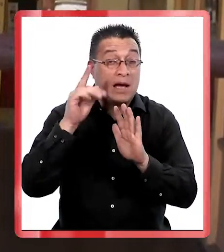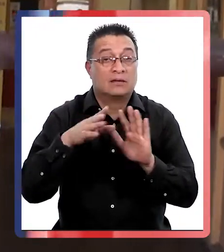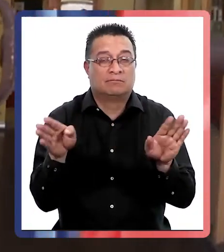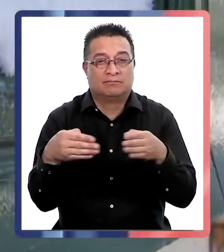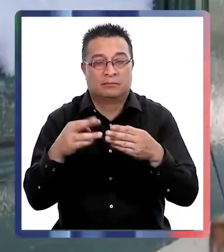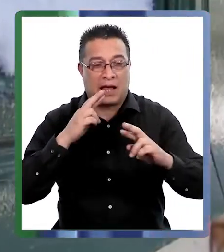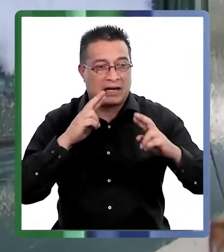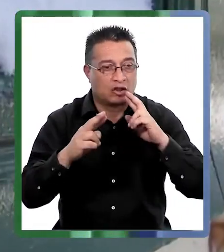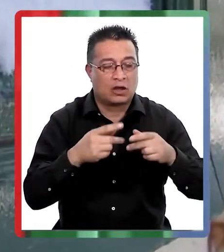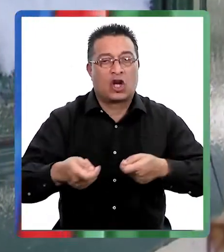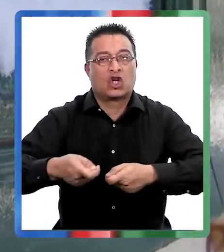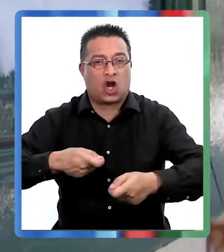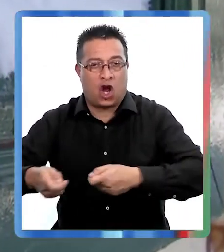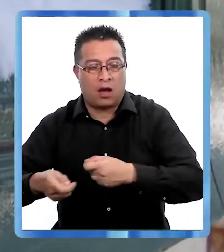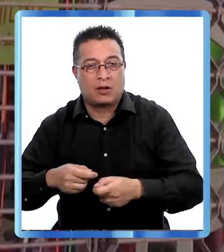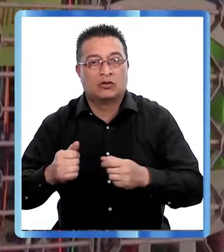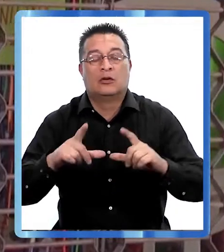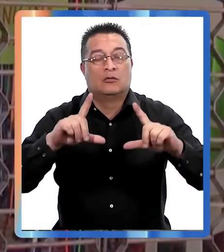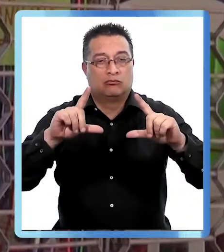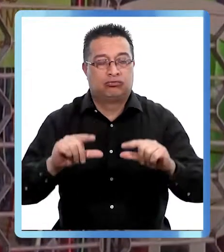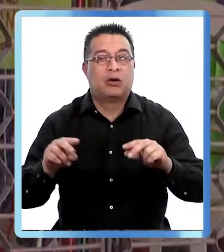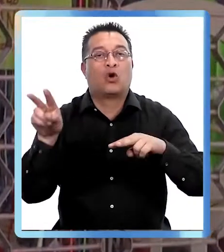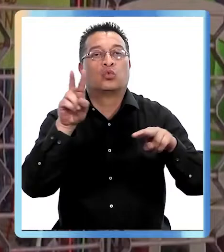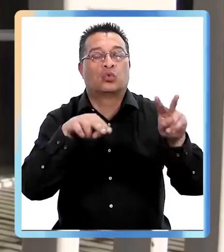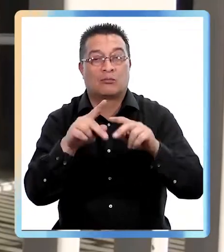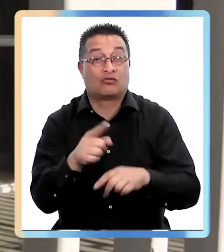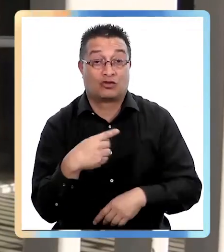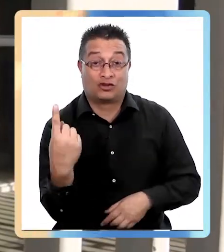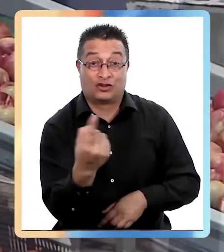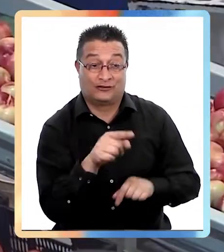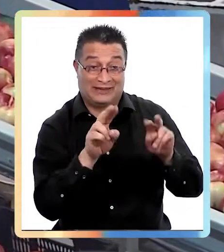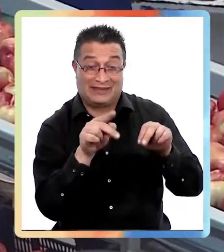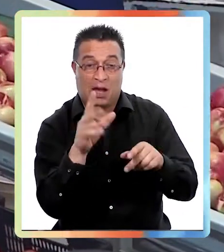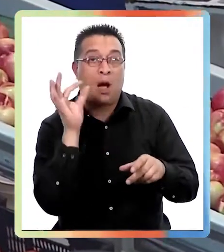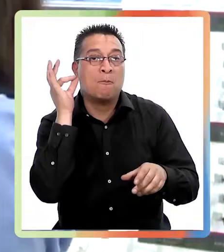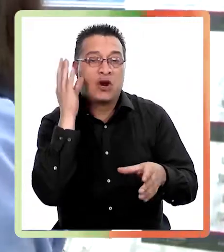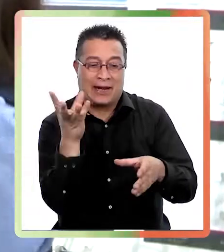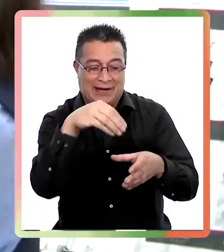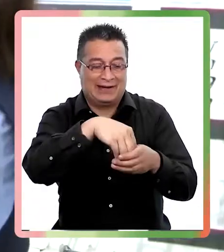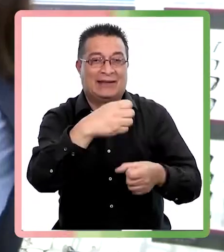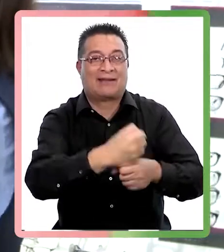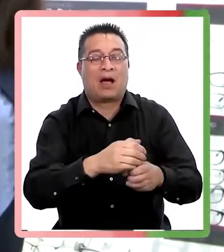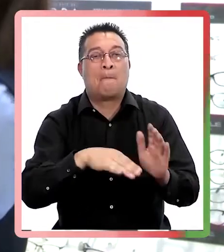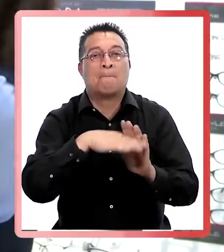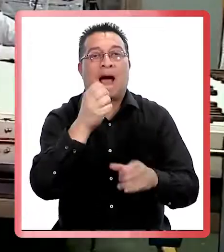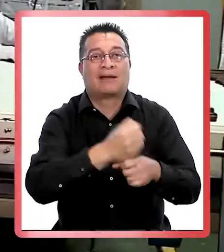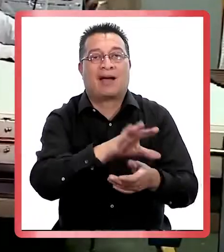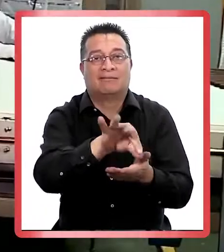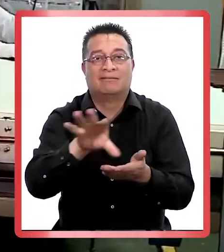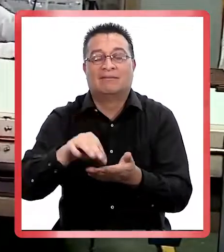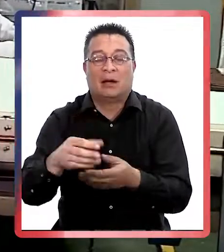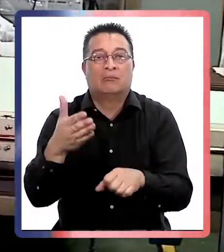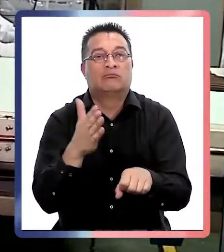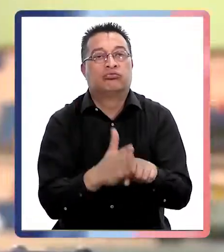sanitaria se cerraron restaurantes, el comercio y se vino abajo el turismo, todos ámbitos donde la mujer ocupaba gran cantidad de